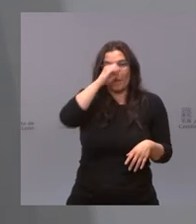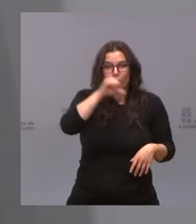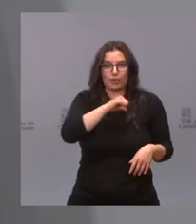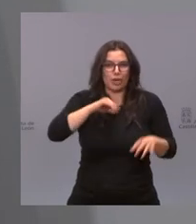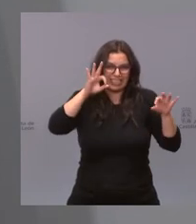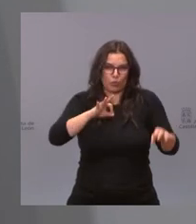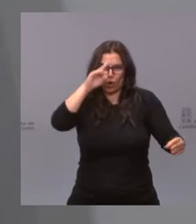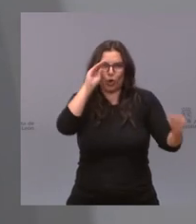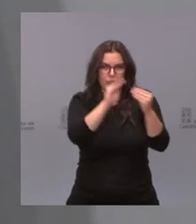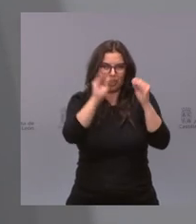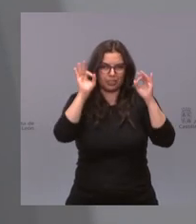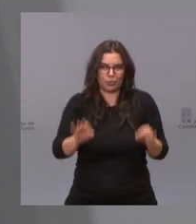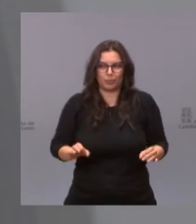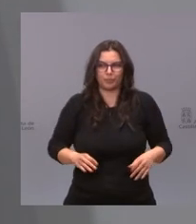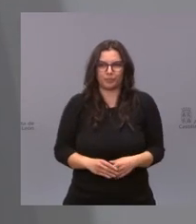suya.